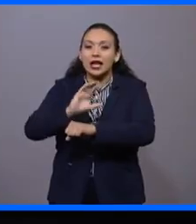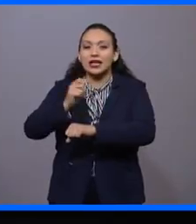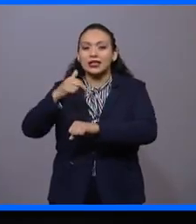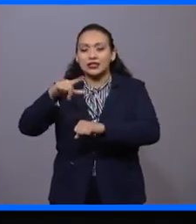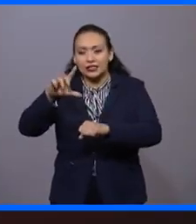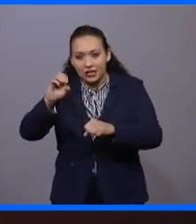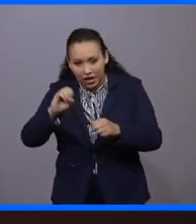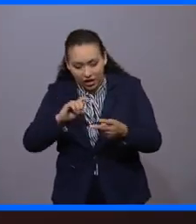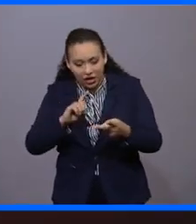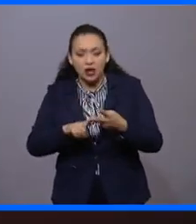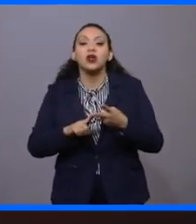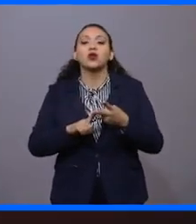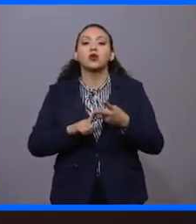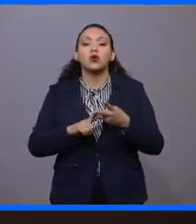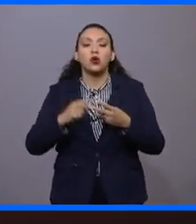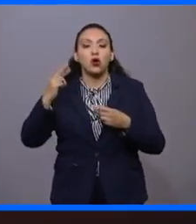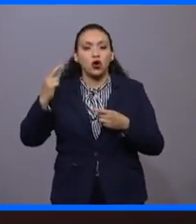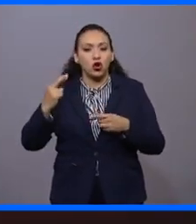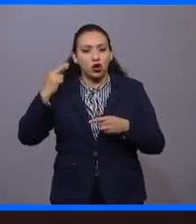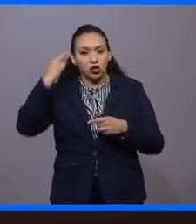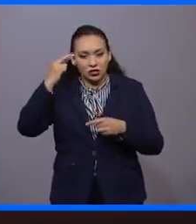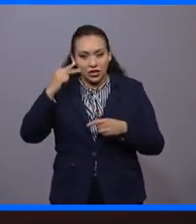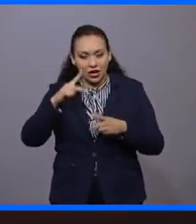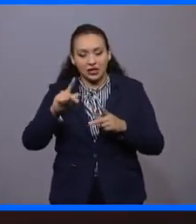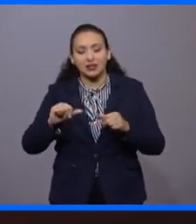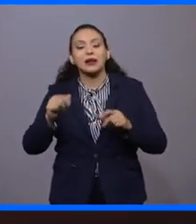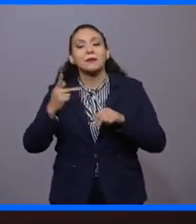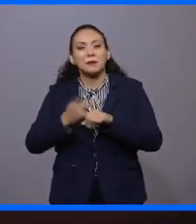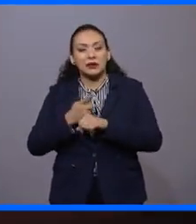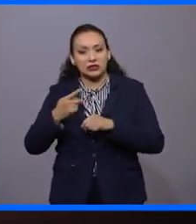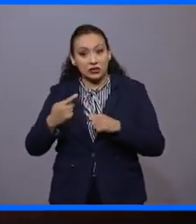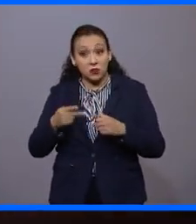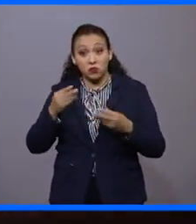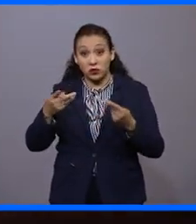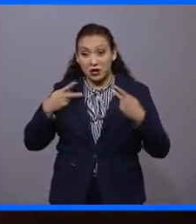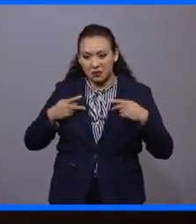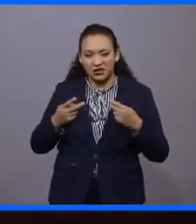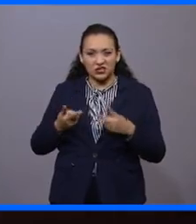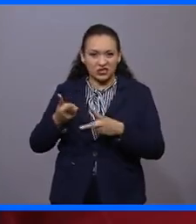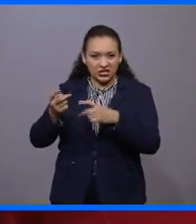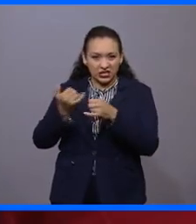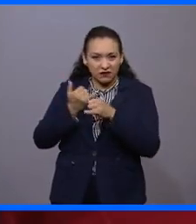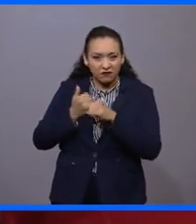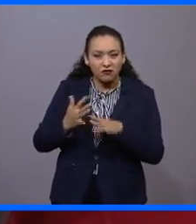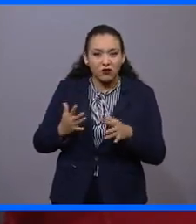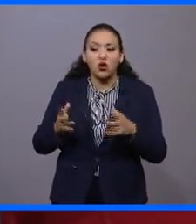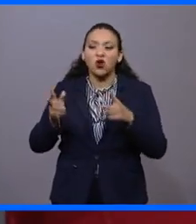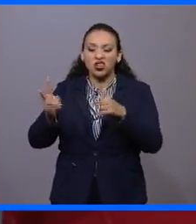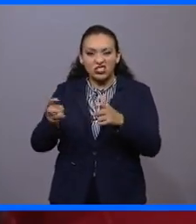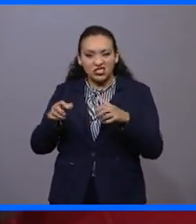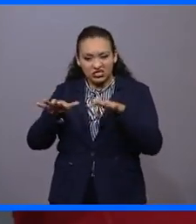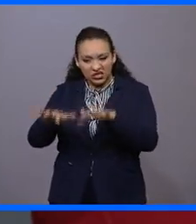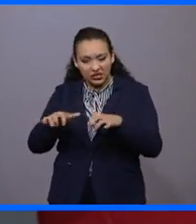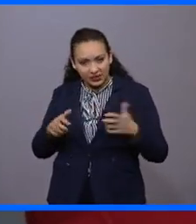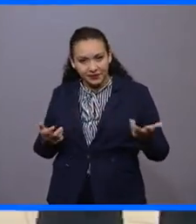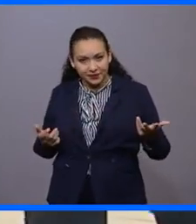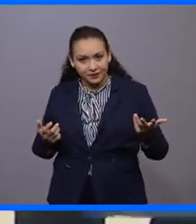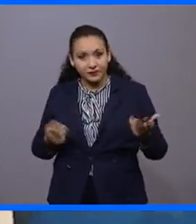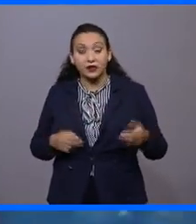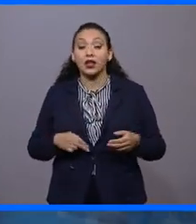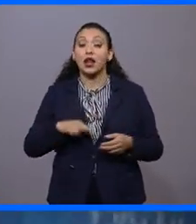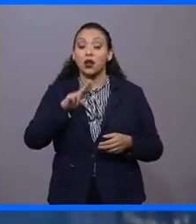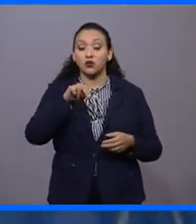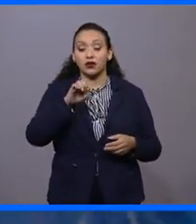de Chalco y Los Reyes. Así lo alertó la Unión Nacional de Empresarios de Farmacias. De acuerdo con la